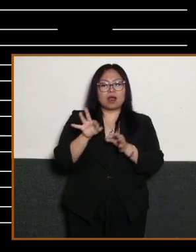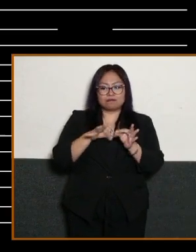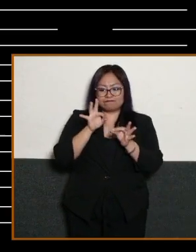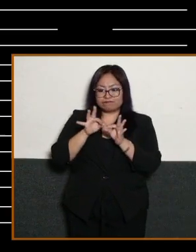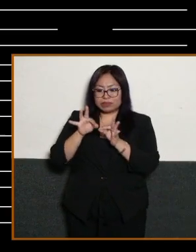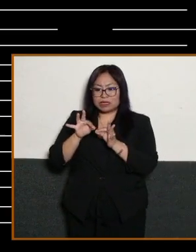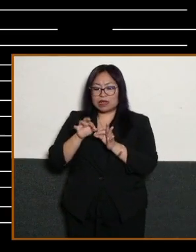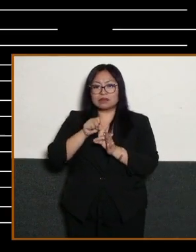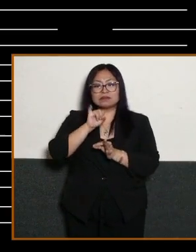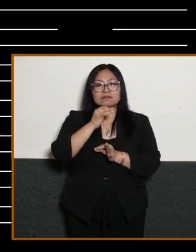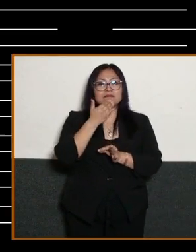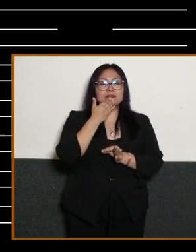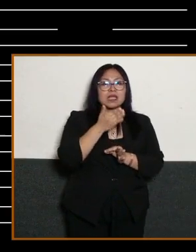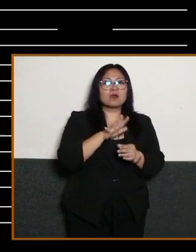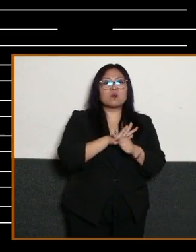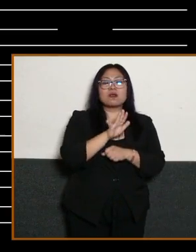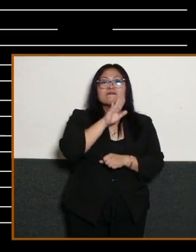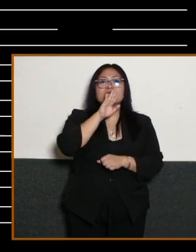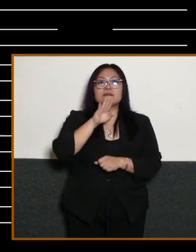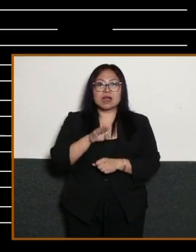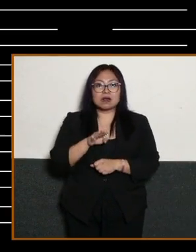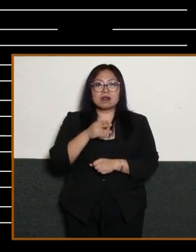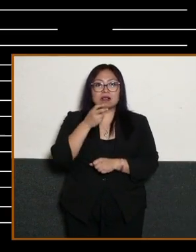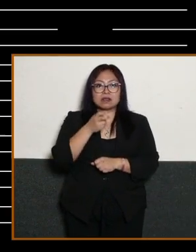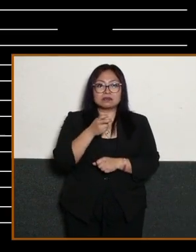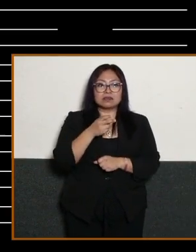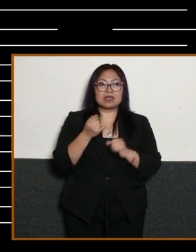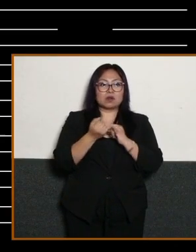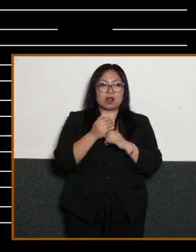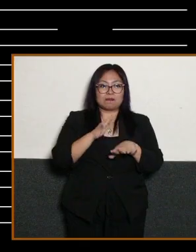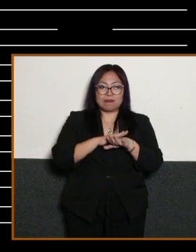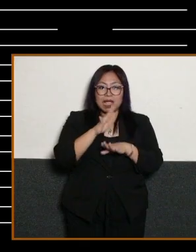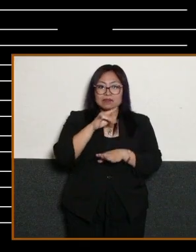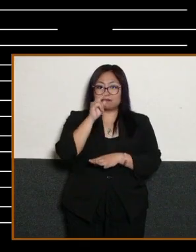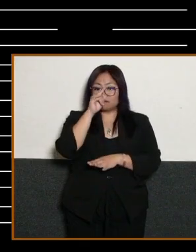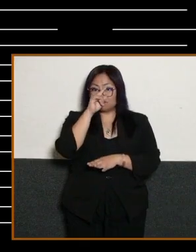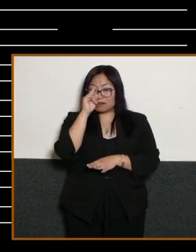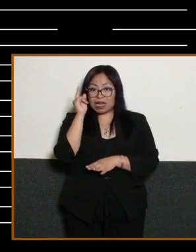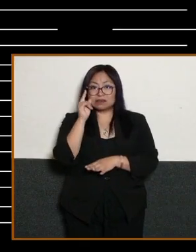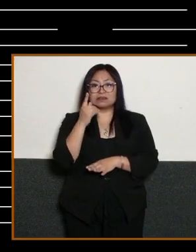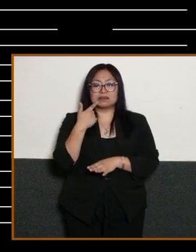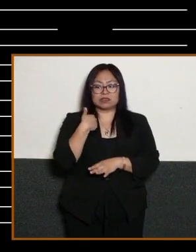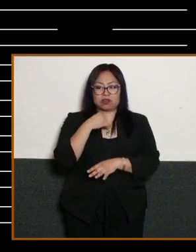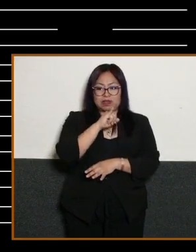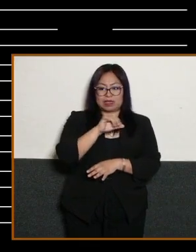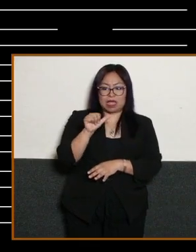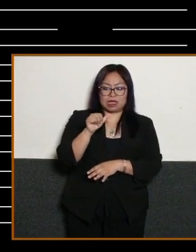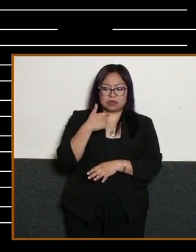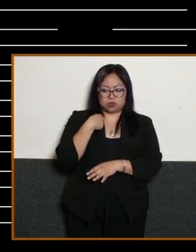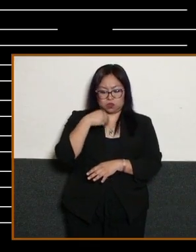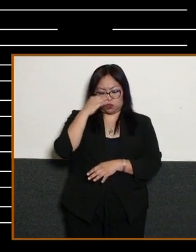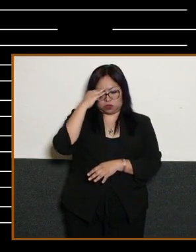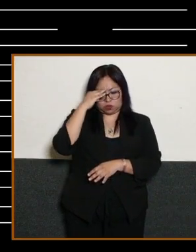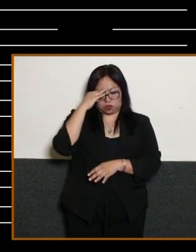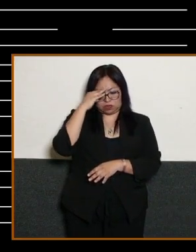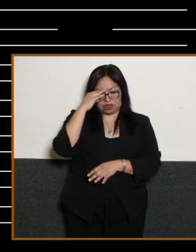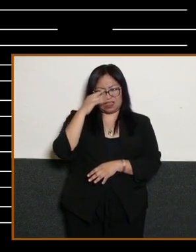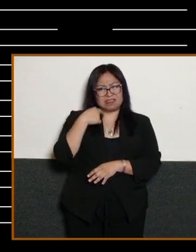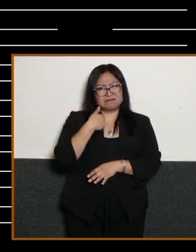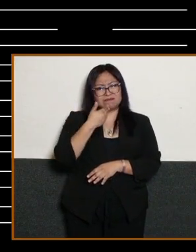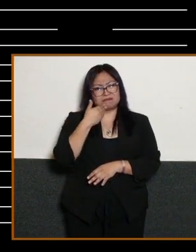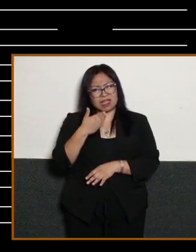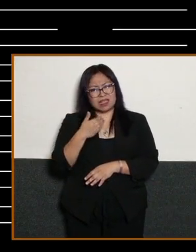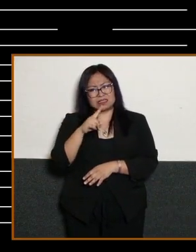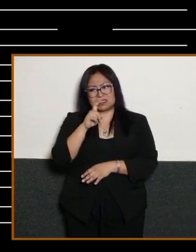es incorrecto. Una de las cosas por las que me metí durísimo en inteligencia artificial es que dije, no es correcto que de repente